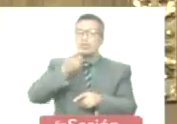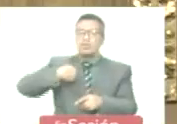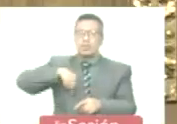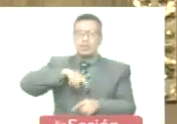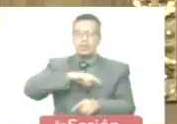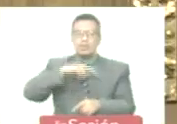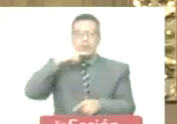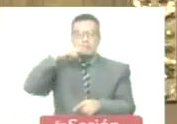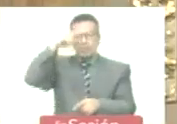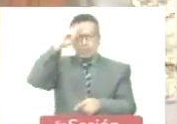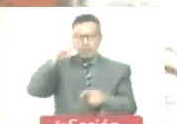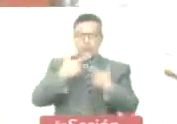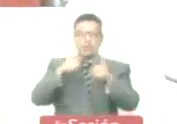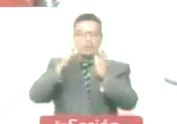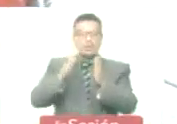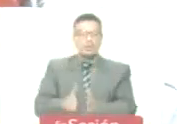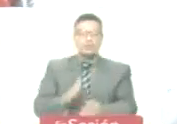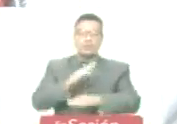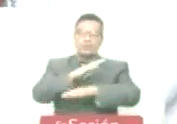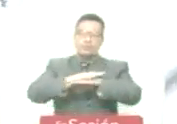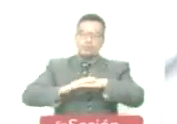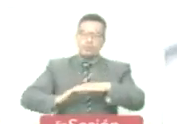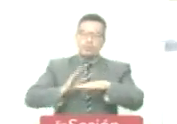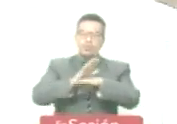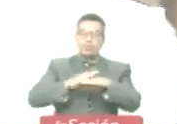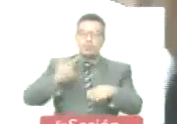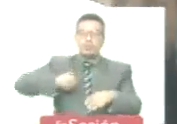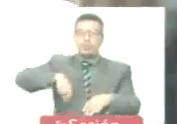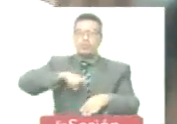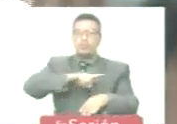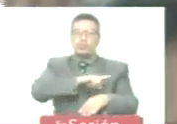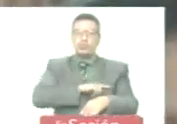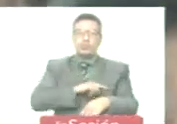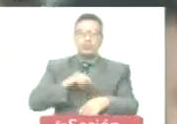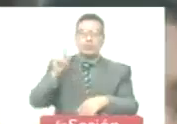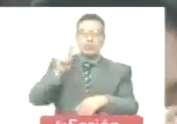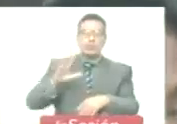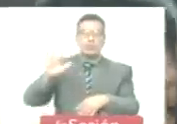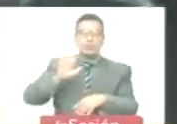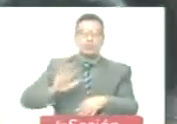Padre Libertador quien acaricia toda nuestra patria. Muchas gracias.